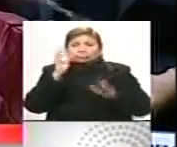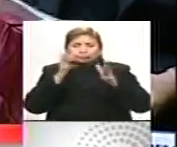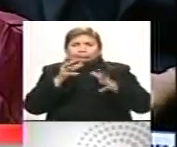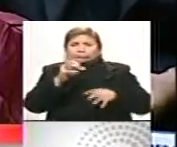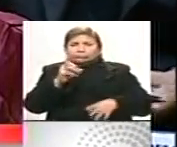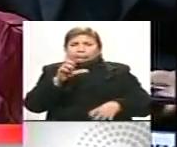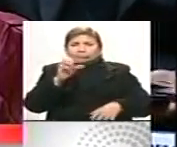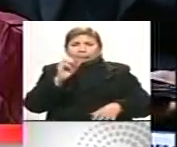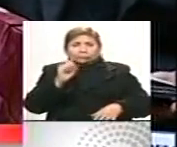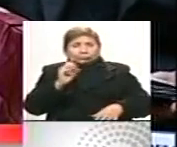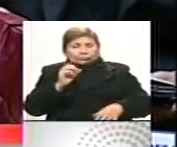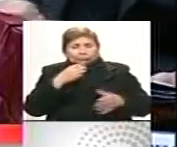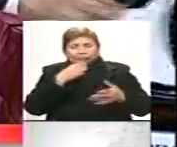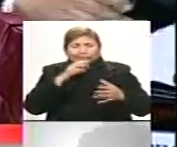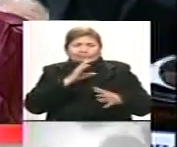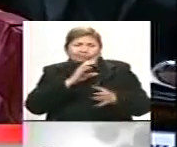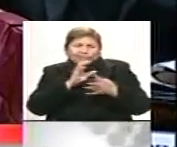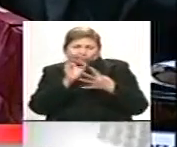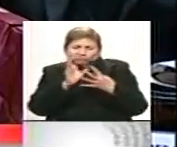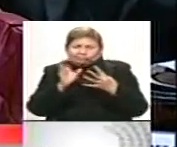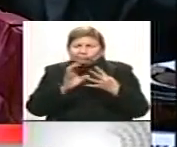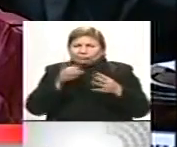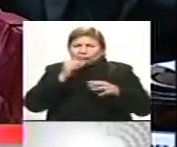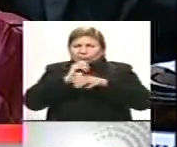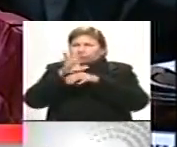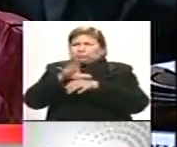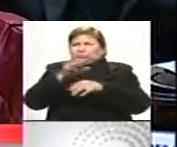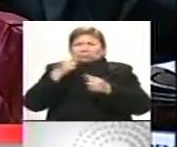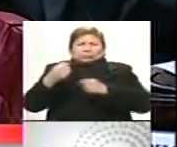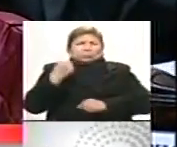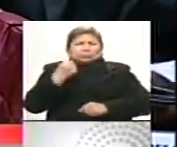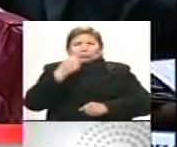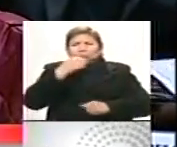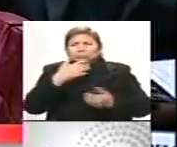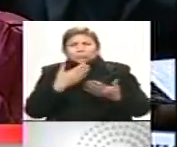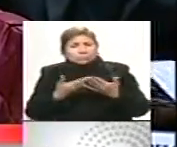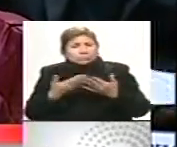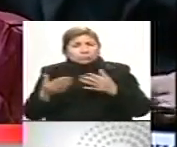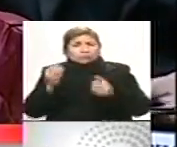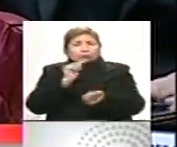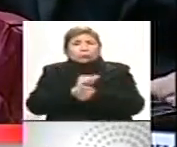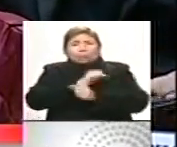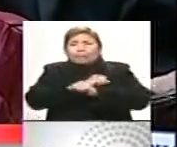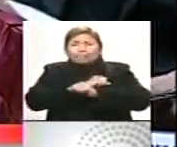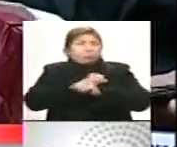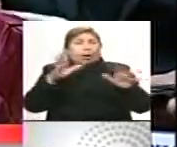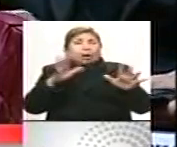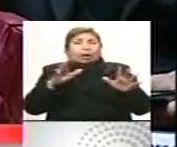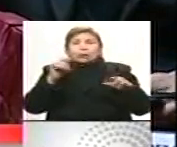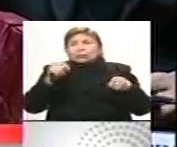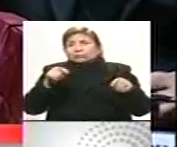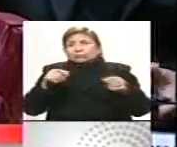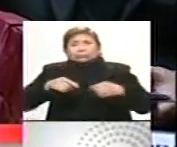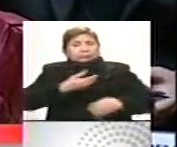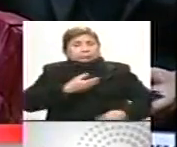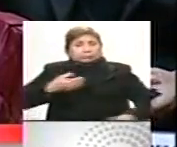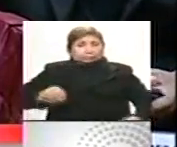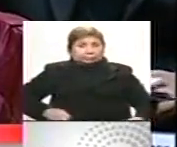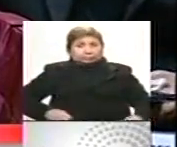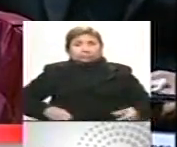de carácter pluriofensivo o que suponga un atentado contra los poderes del Estado y el